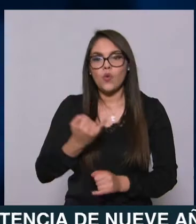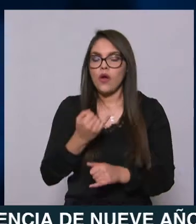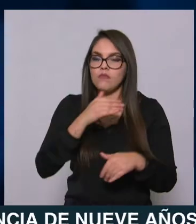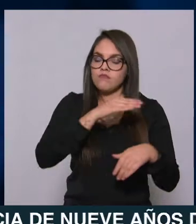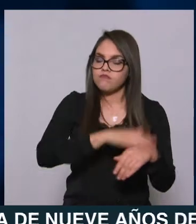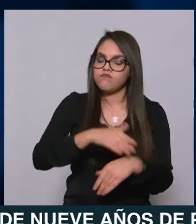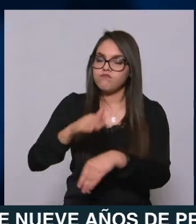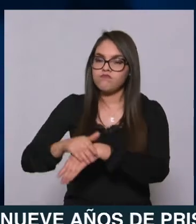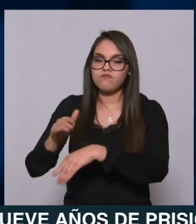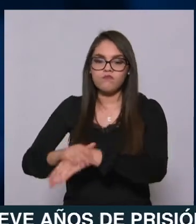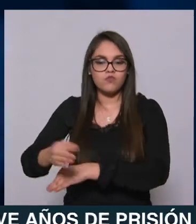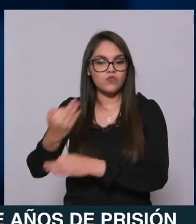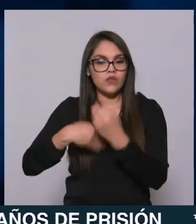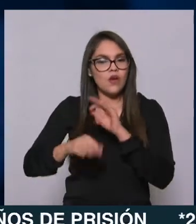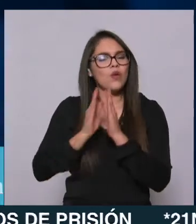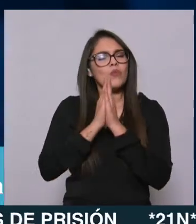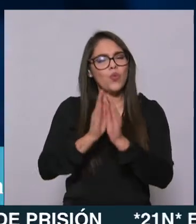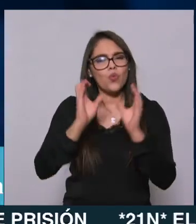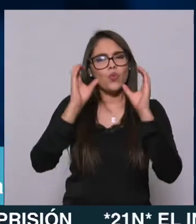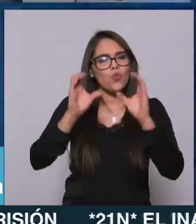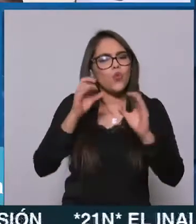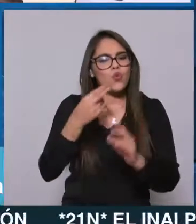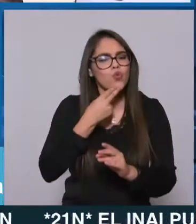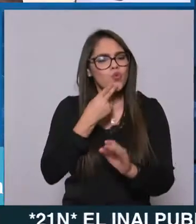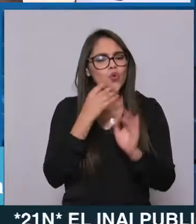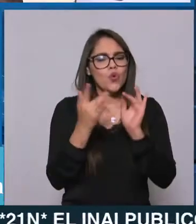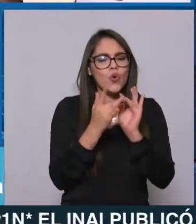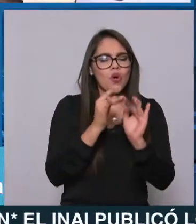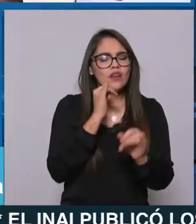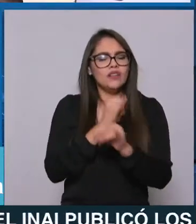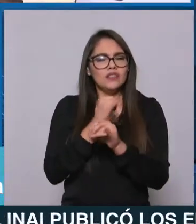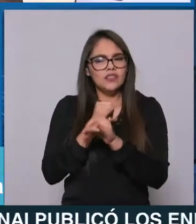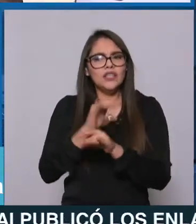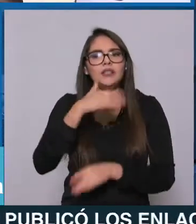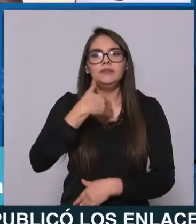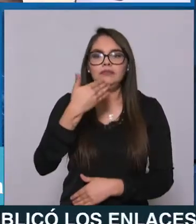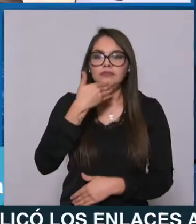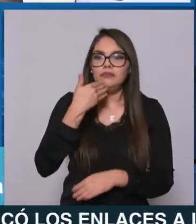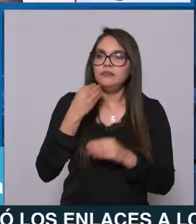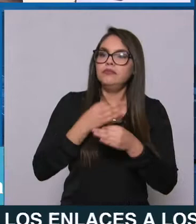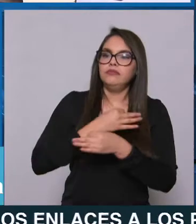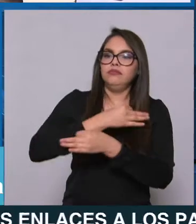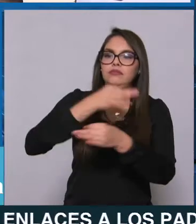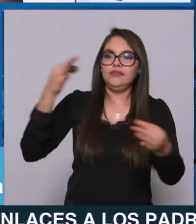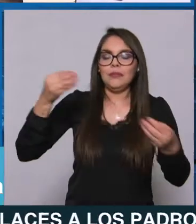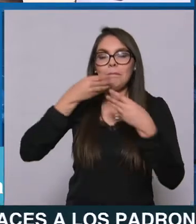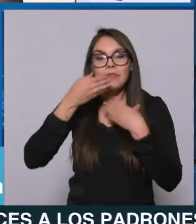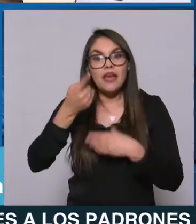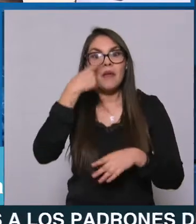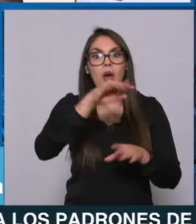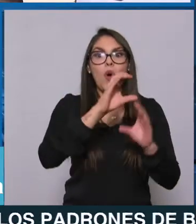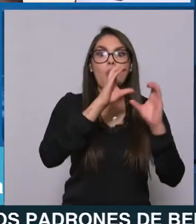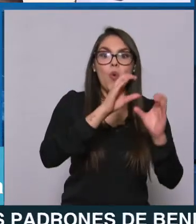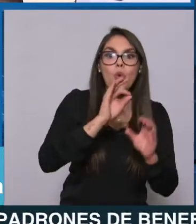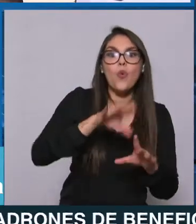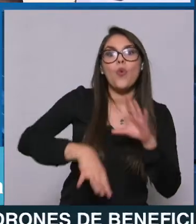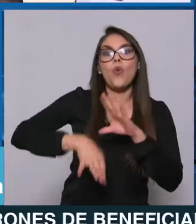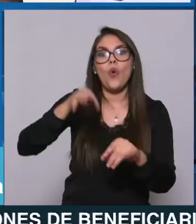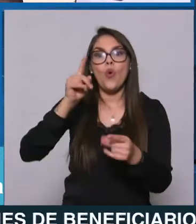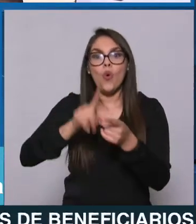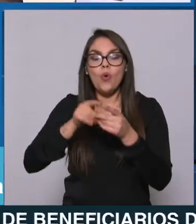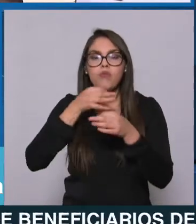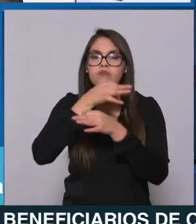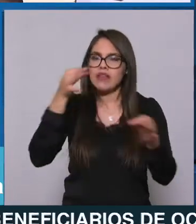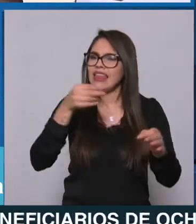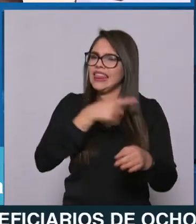más responsables en el uso de las redes sociales. O sea, está muy bien que hayamos sido empáticos, que hayamos viralizado la información, pero sigámoslo